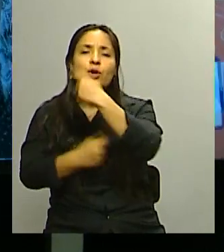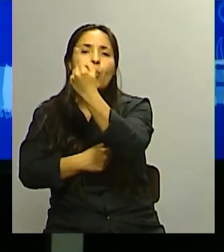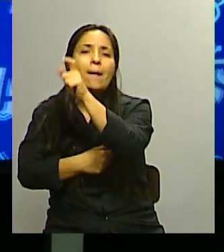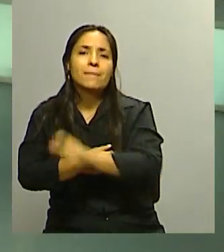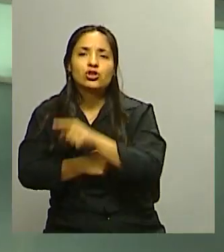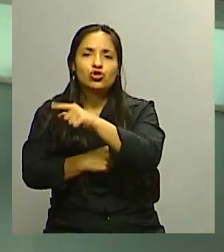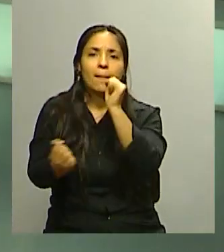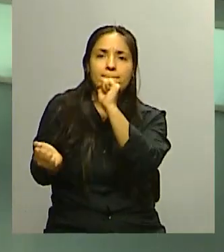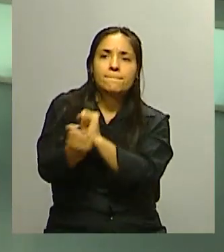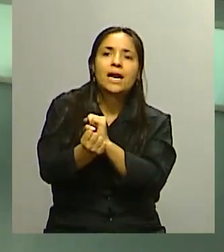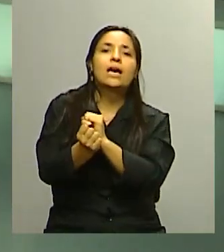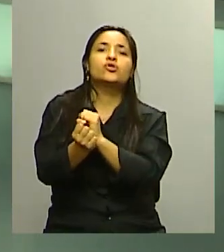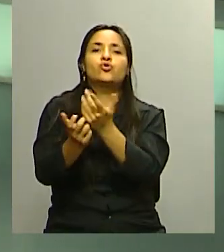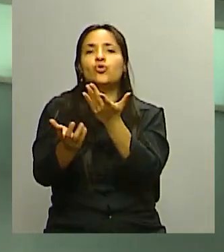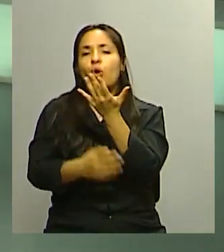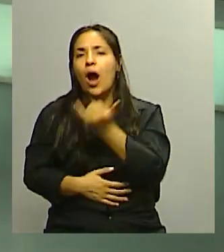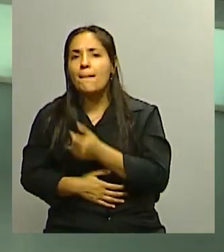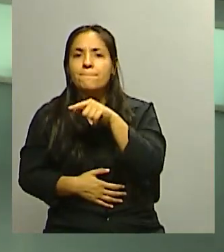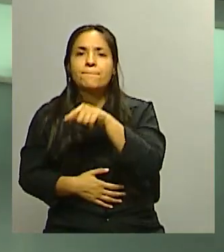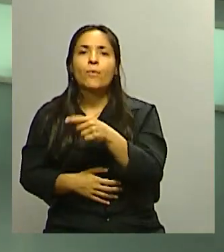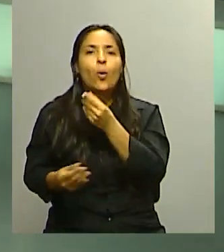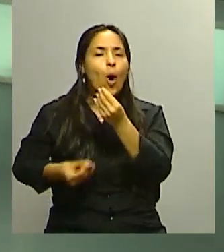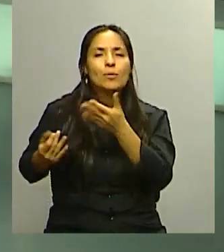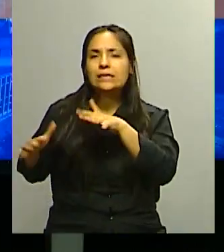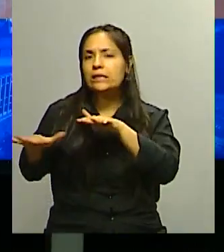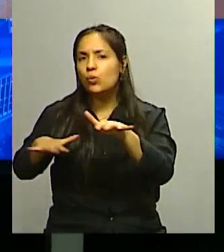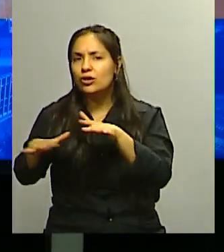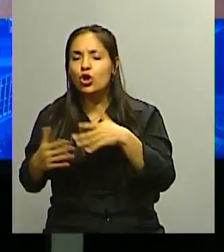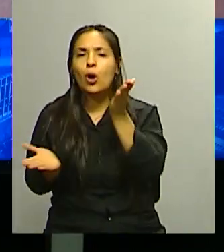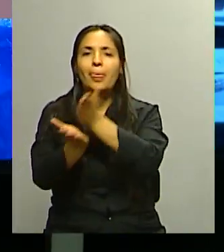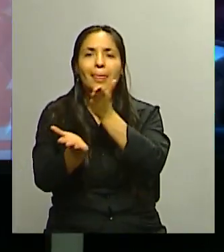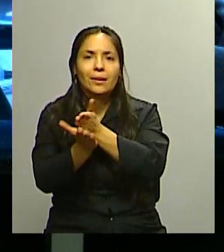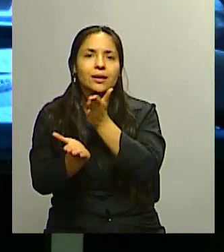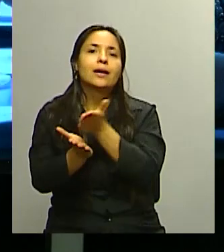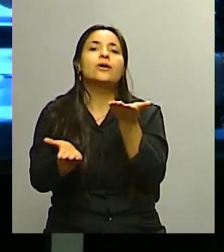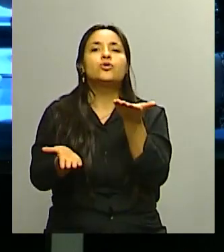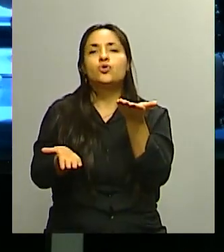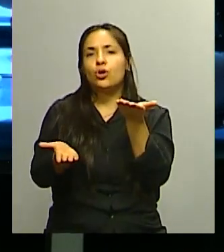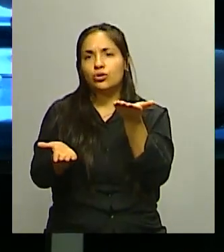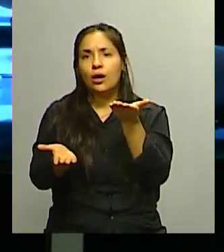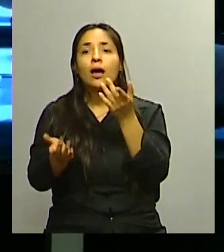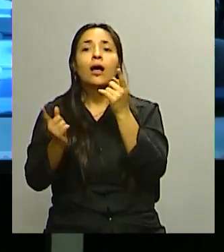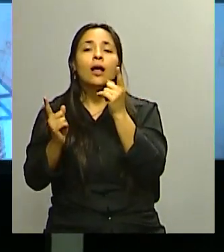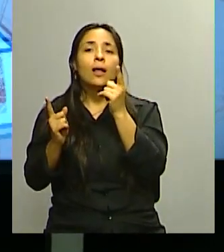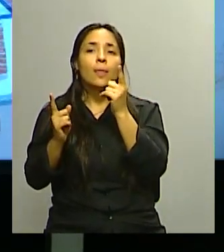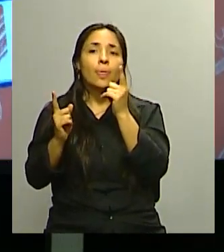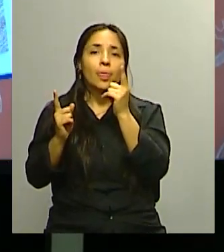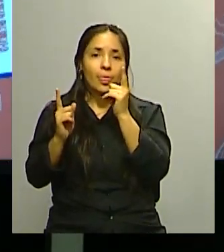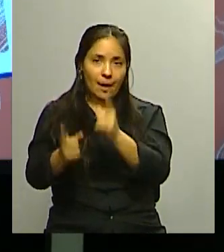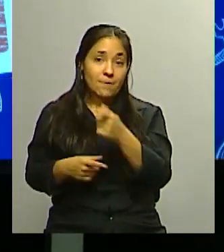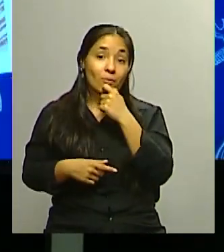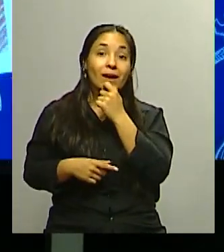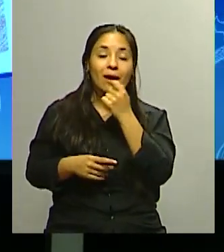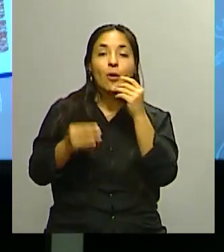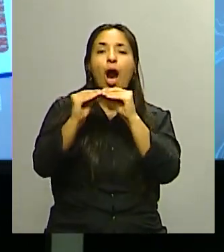son las distintas situaciones que esa persona atraviesa y qué derechos le asisten? Para el área de mediación también